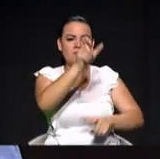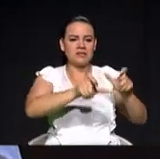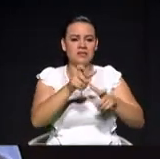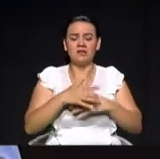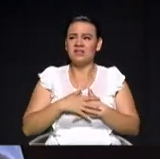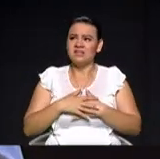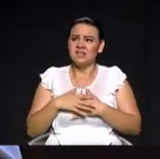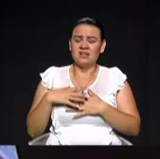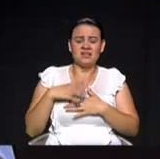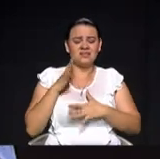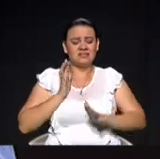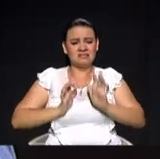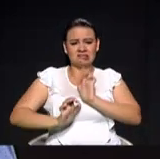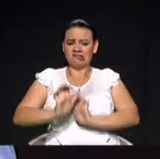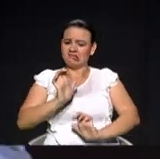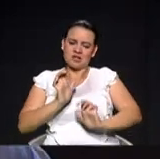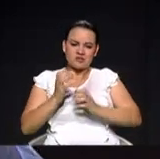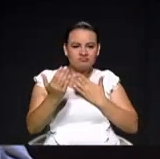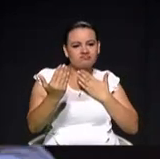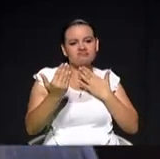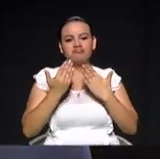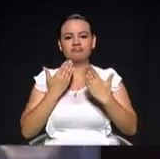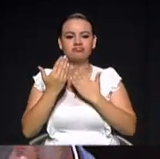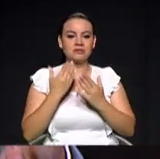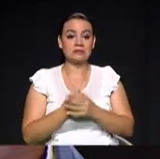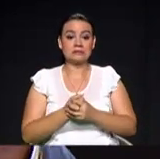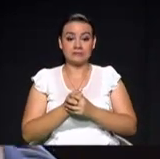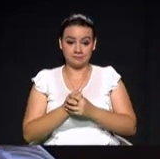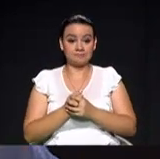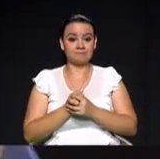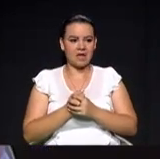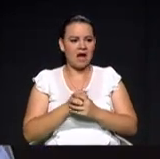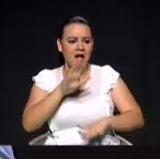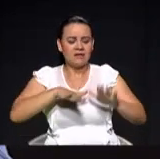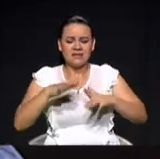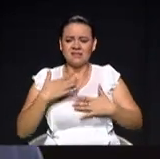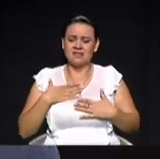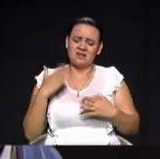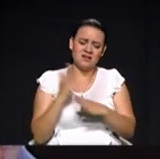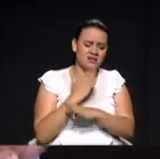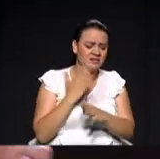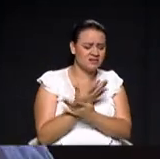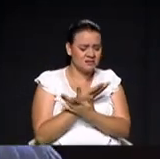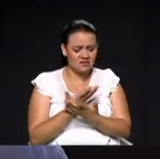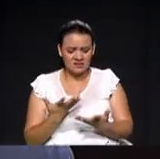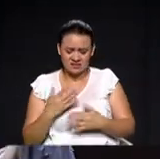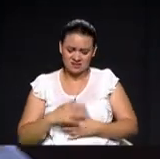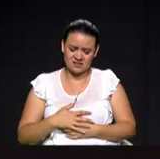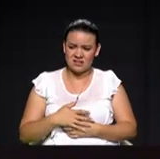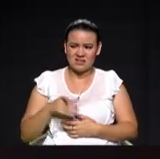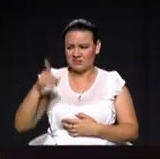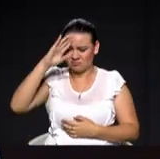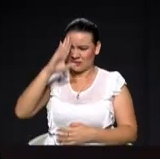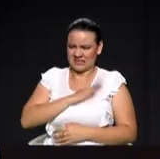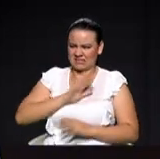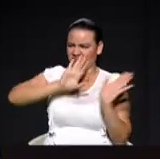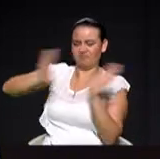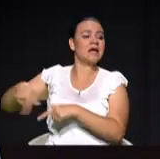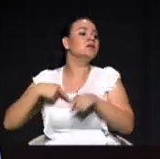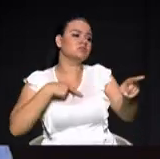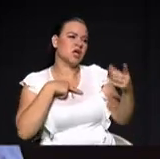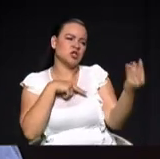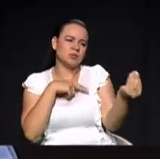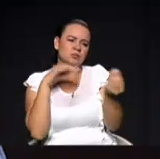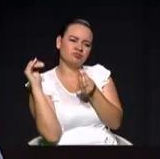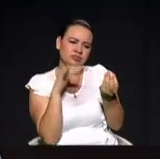que en muchas zonas de la ciudad de medellín la gente acuda a los combos para que resuelva sus problemas de justicia para que dirima sus conflictos con los